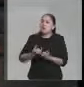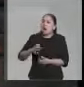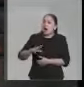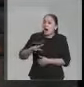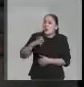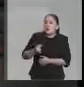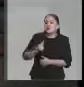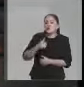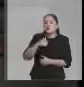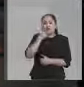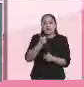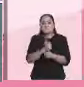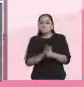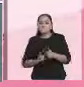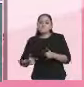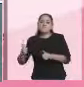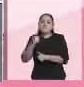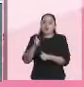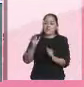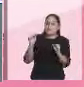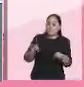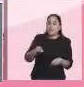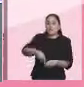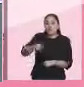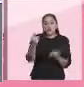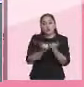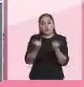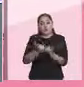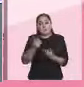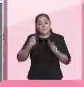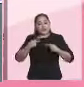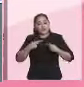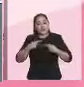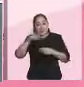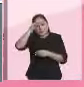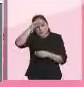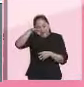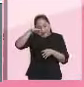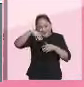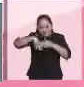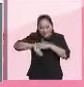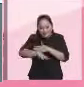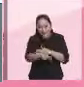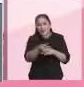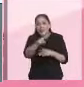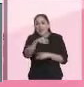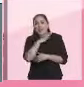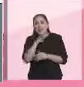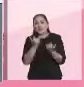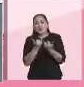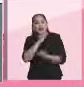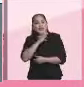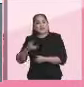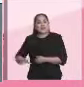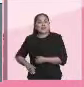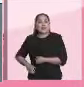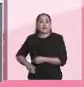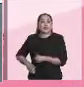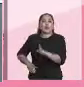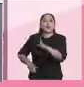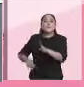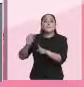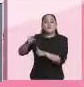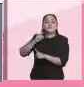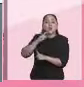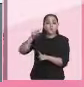poder, como la de los mineros, a un candidato que Andrés Manuel tiene como candidato al Senado de la República,